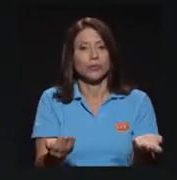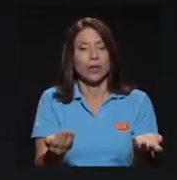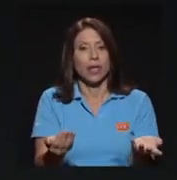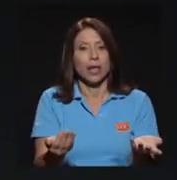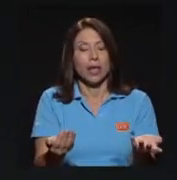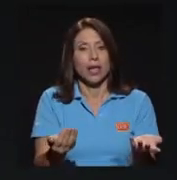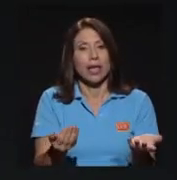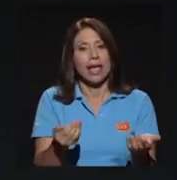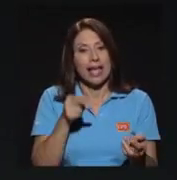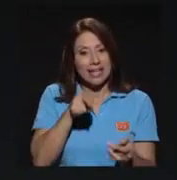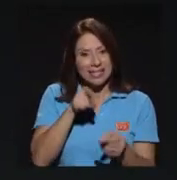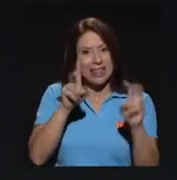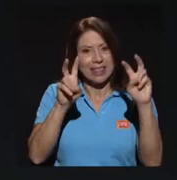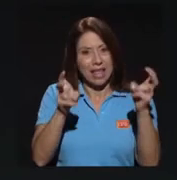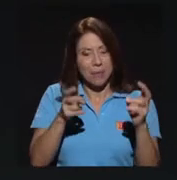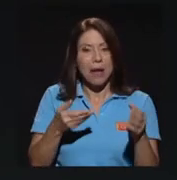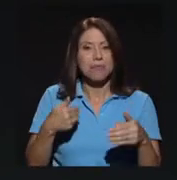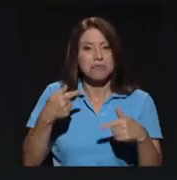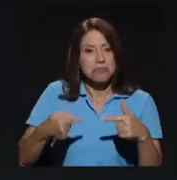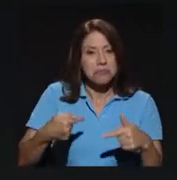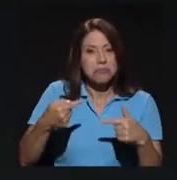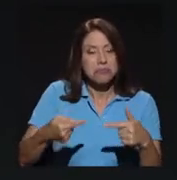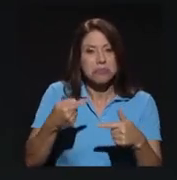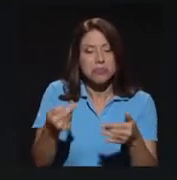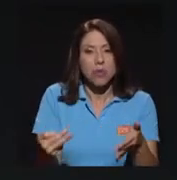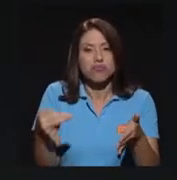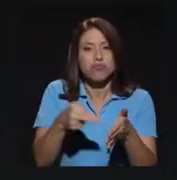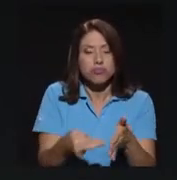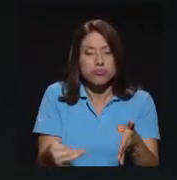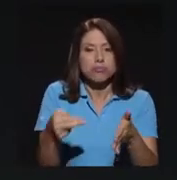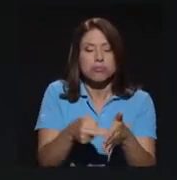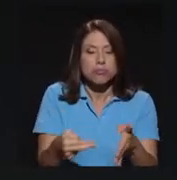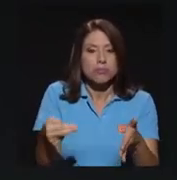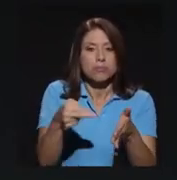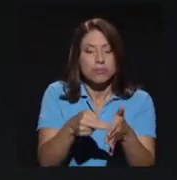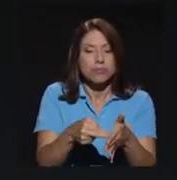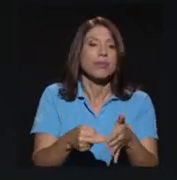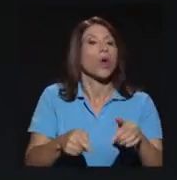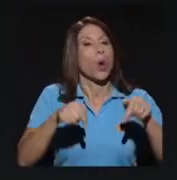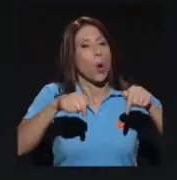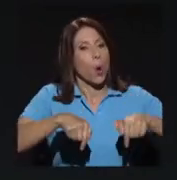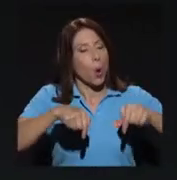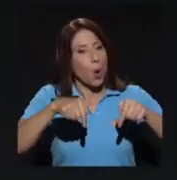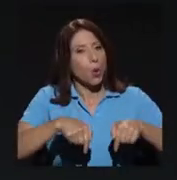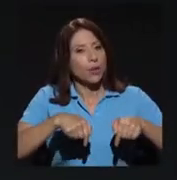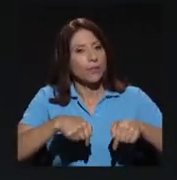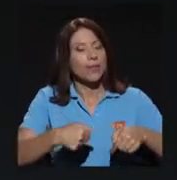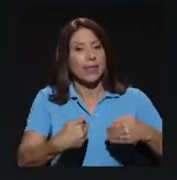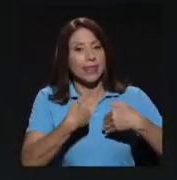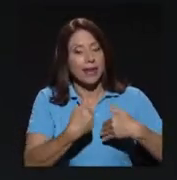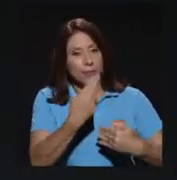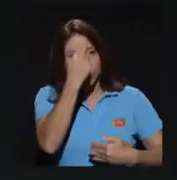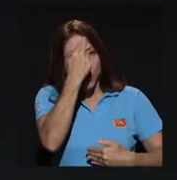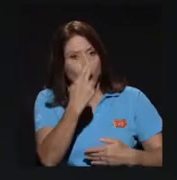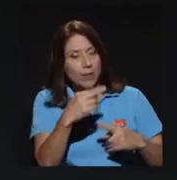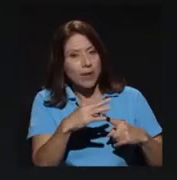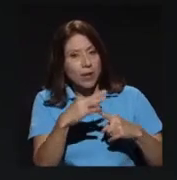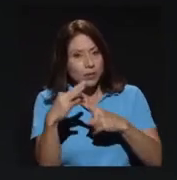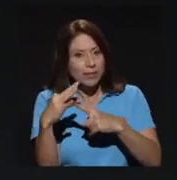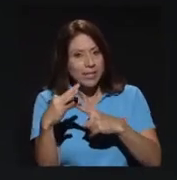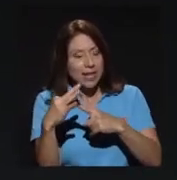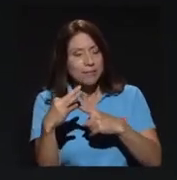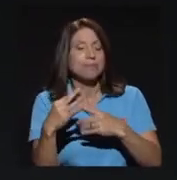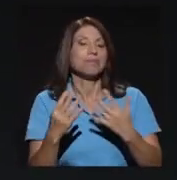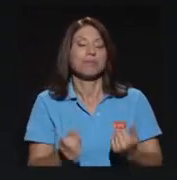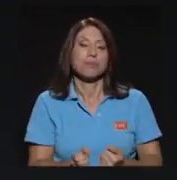repitiendo ese tema y hoy sin embargo tenemos un privilegio especial hay